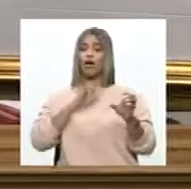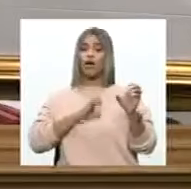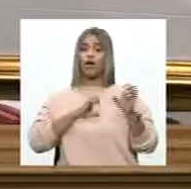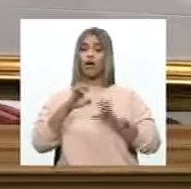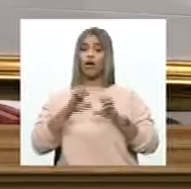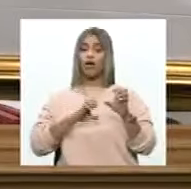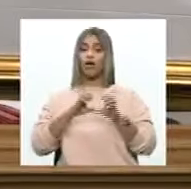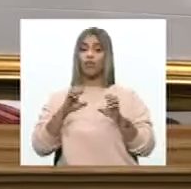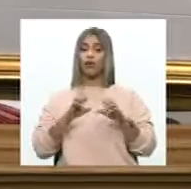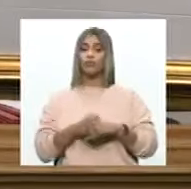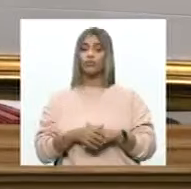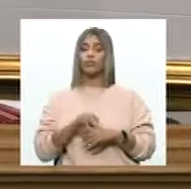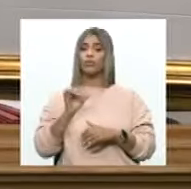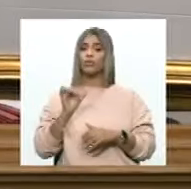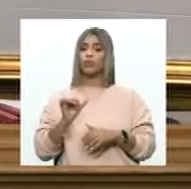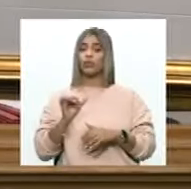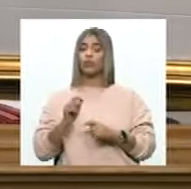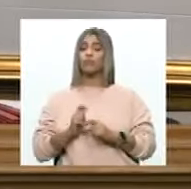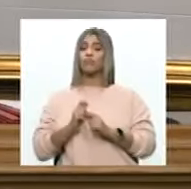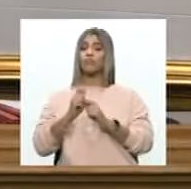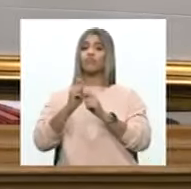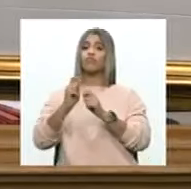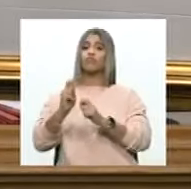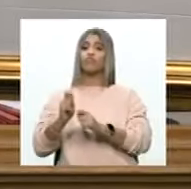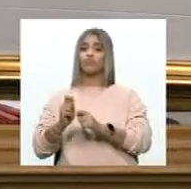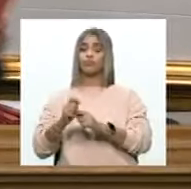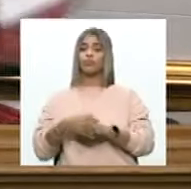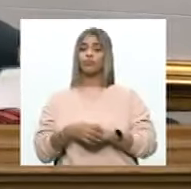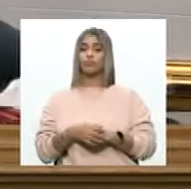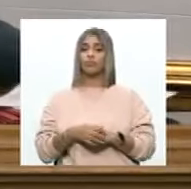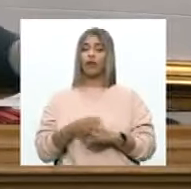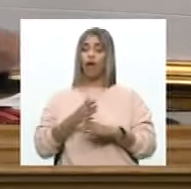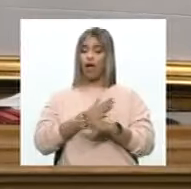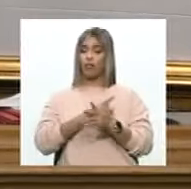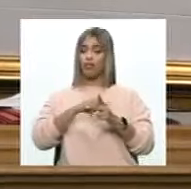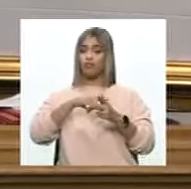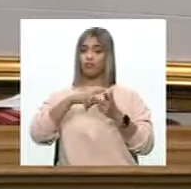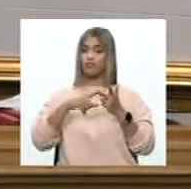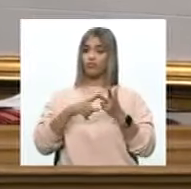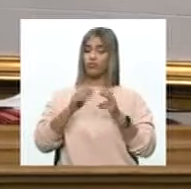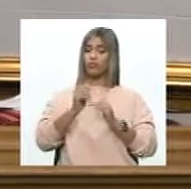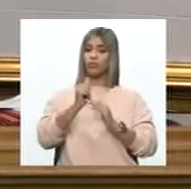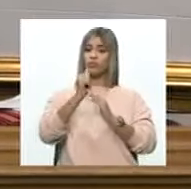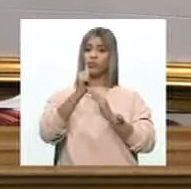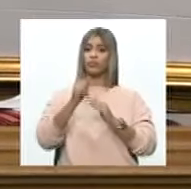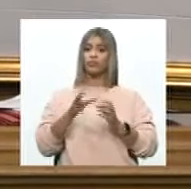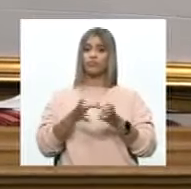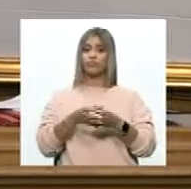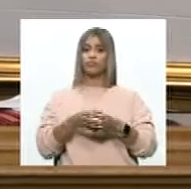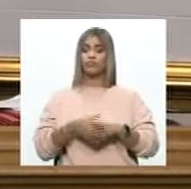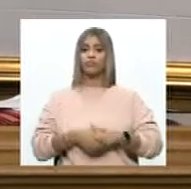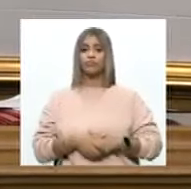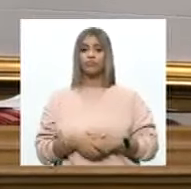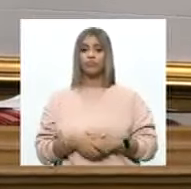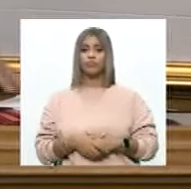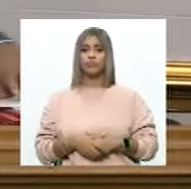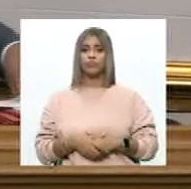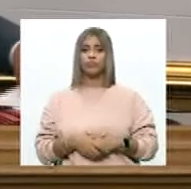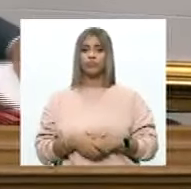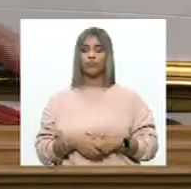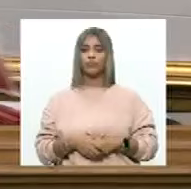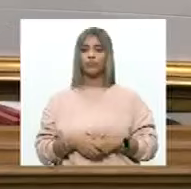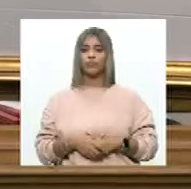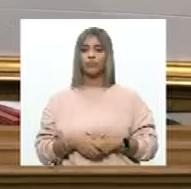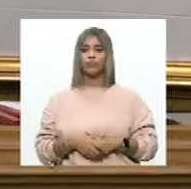evaluación y designación de los representantes del Poder Moral Republicano. Sírvanse, por